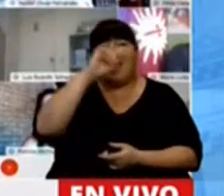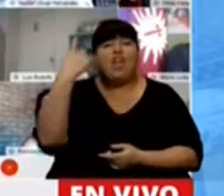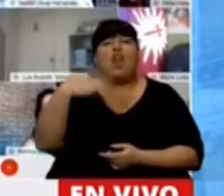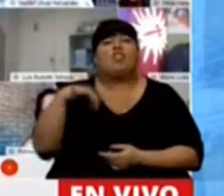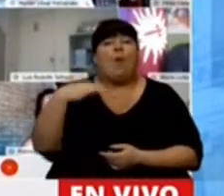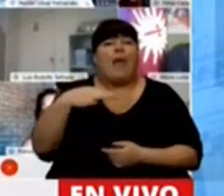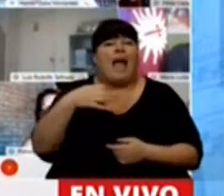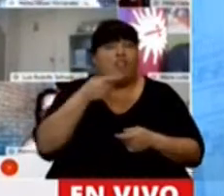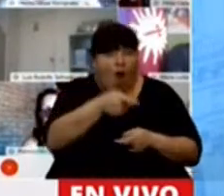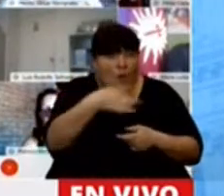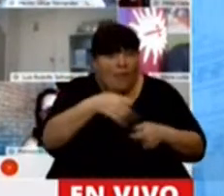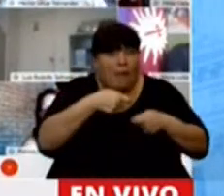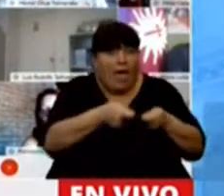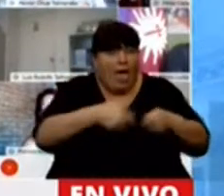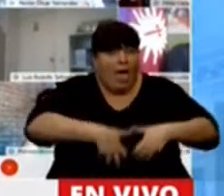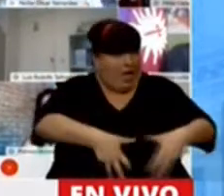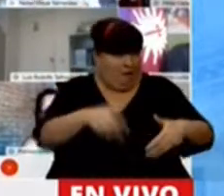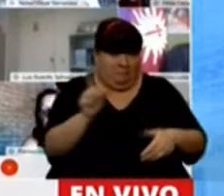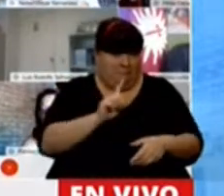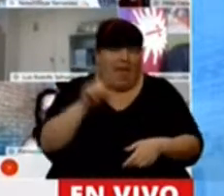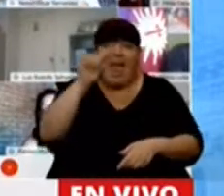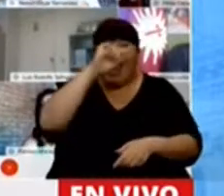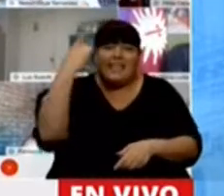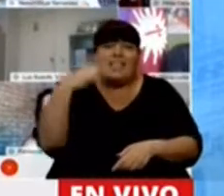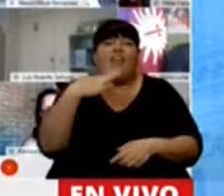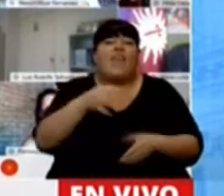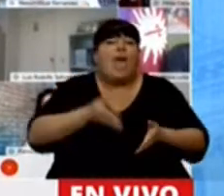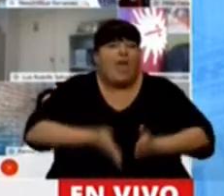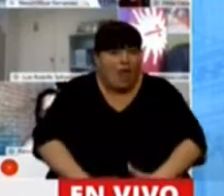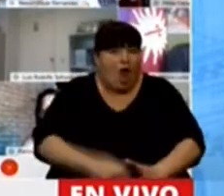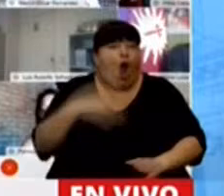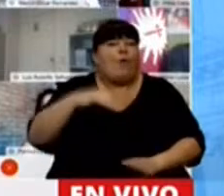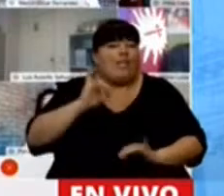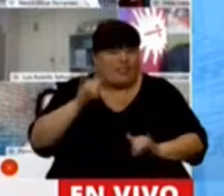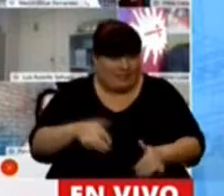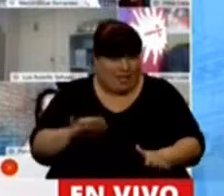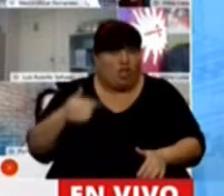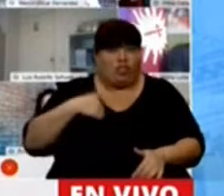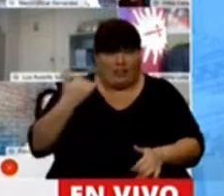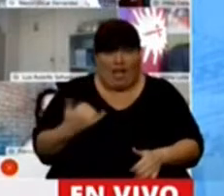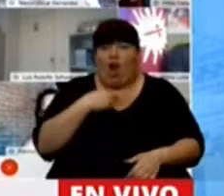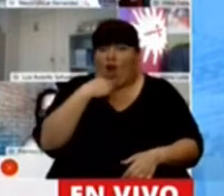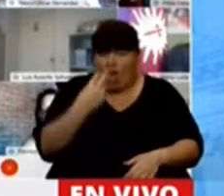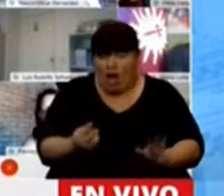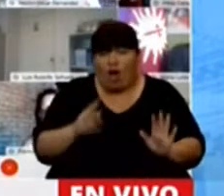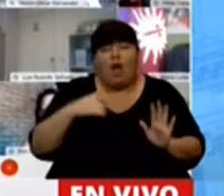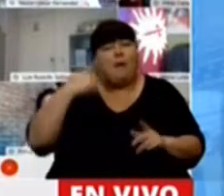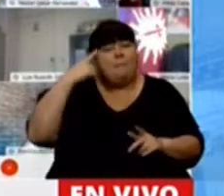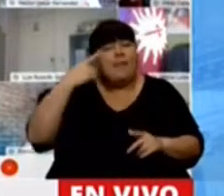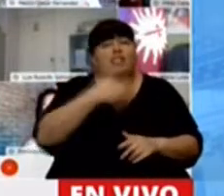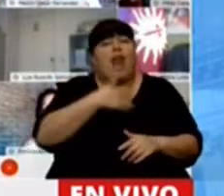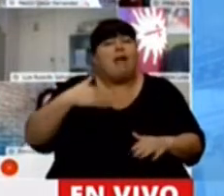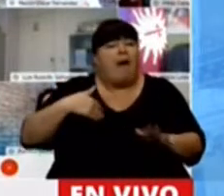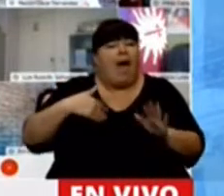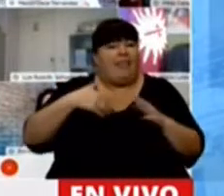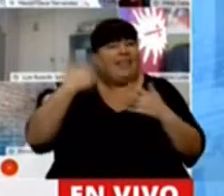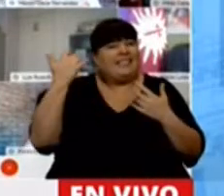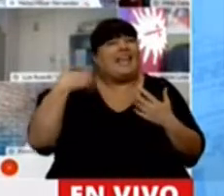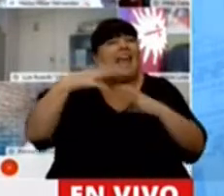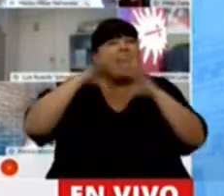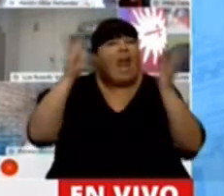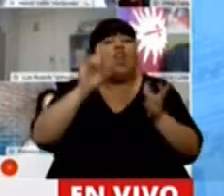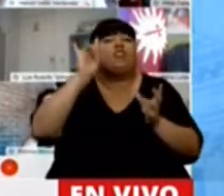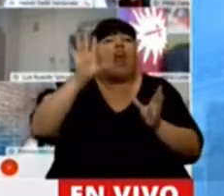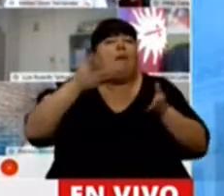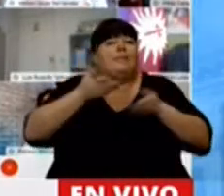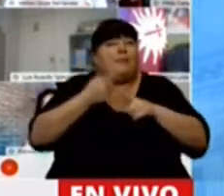a maternar, el Estado obliga a parir. Soy madre y creo que la maternidad es mucho más amplia que el hecho